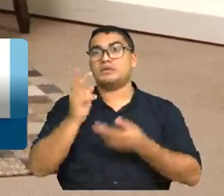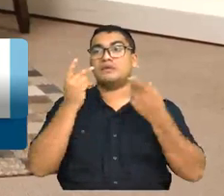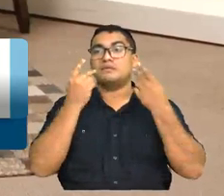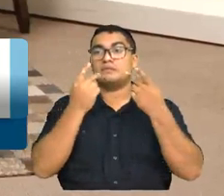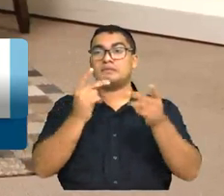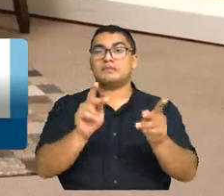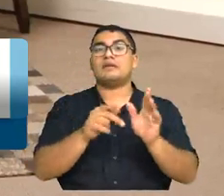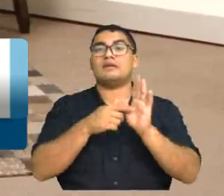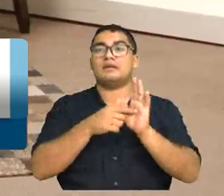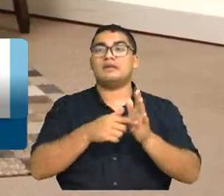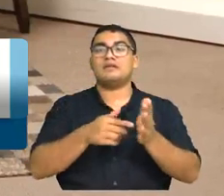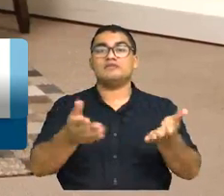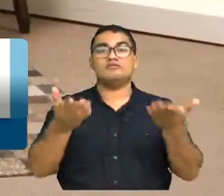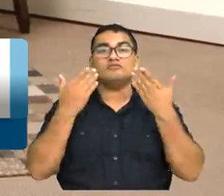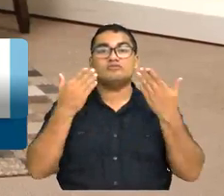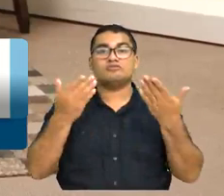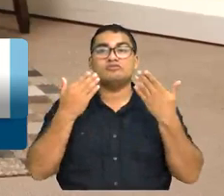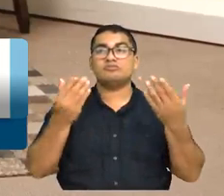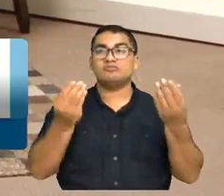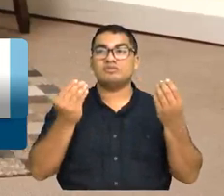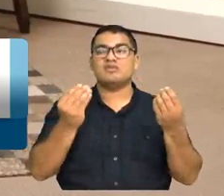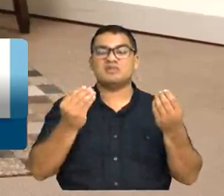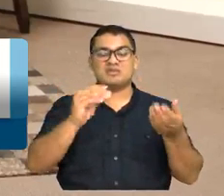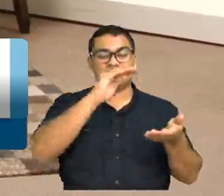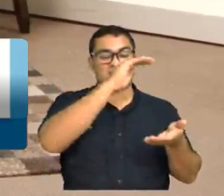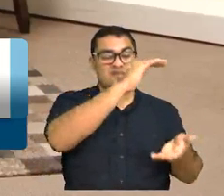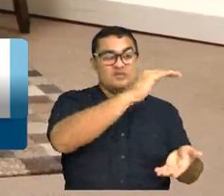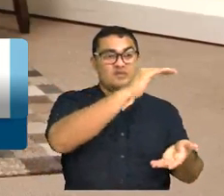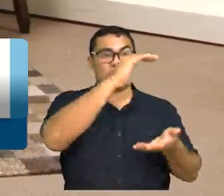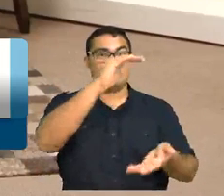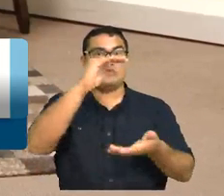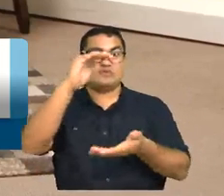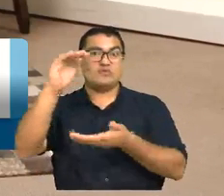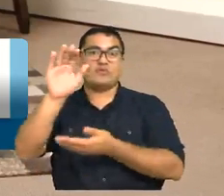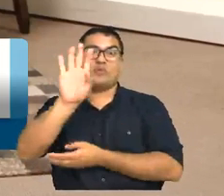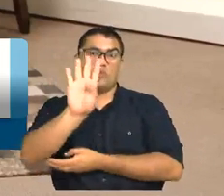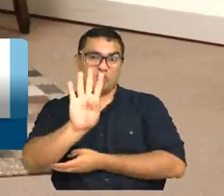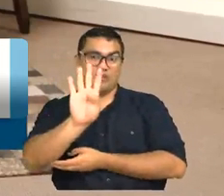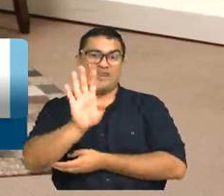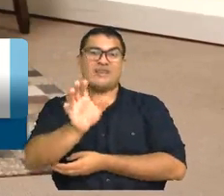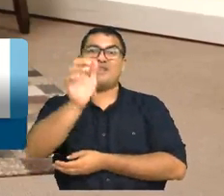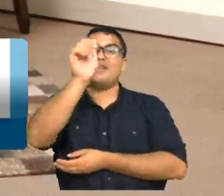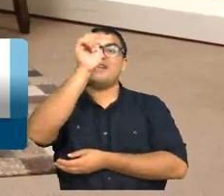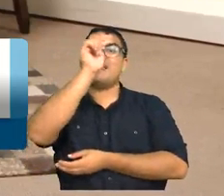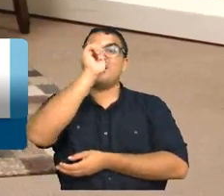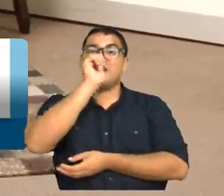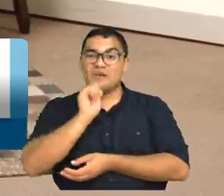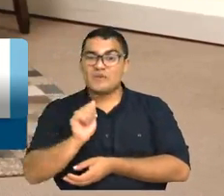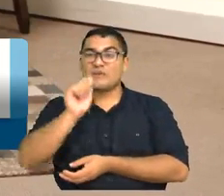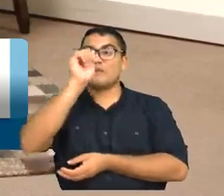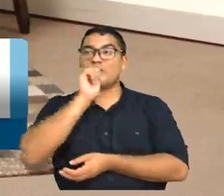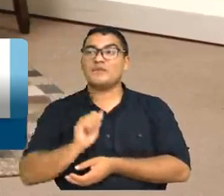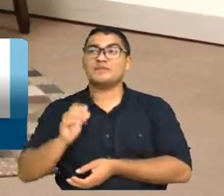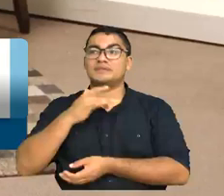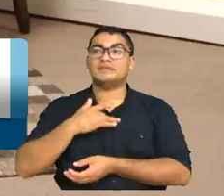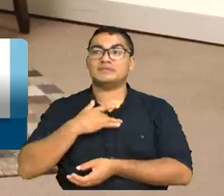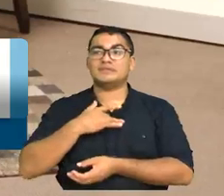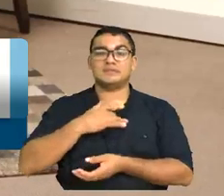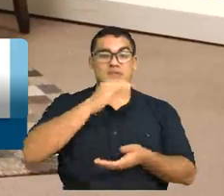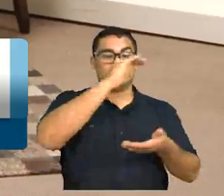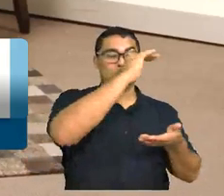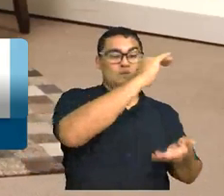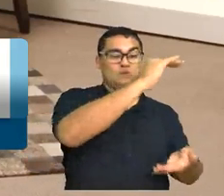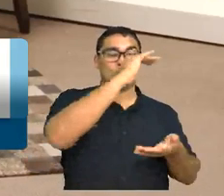hay exceso de calor, esto tenemos que duplicarlo. Es decir, cuando hay demasiado calor, la ingesta de agua necesaria varía entre 3 y